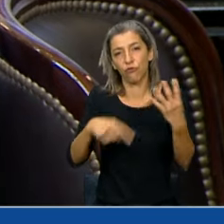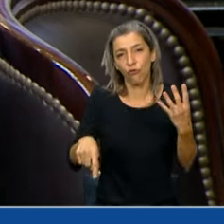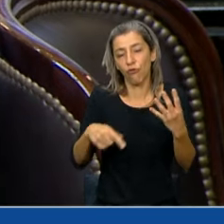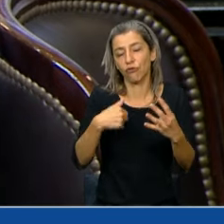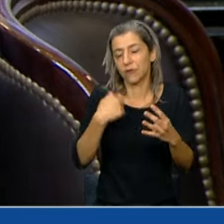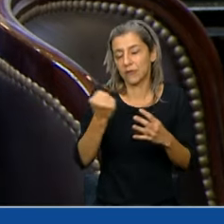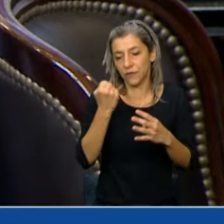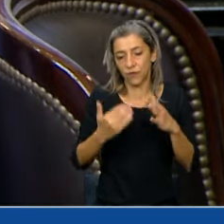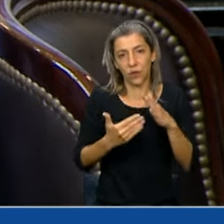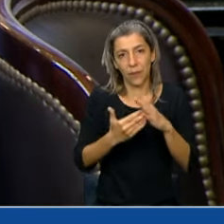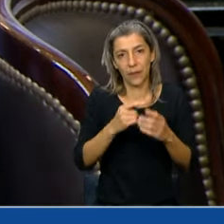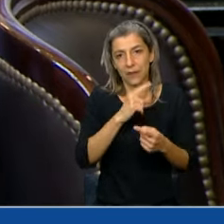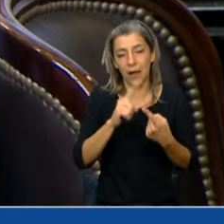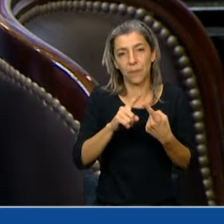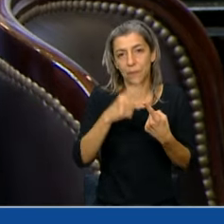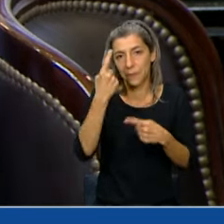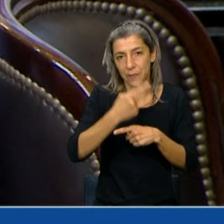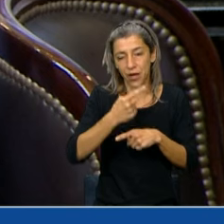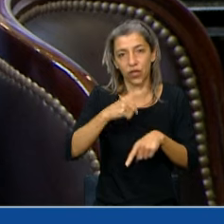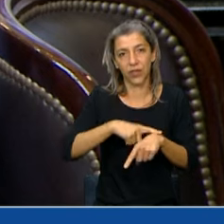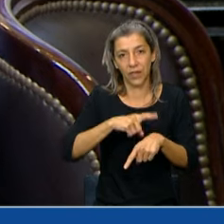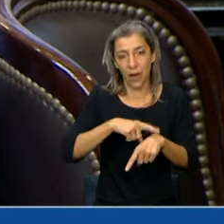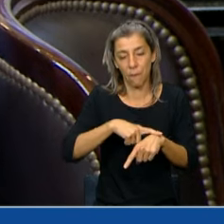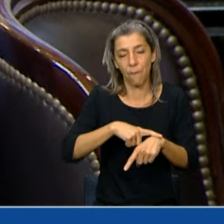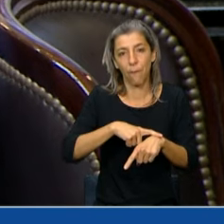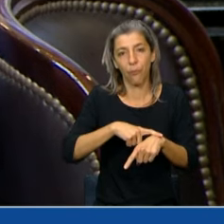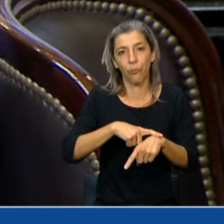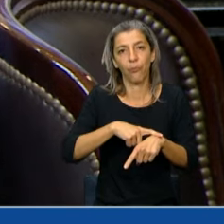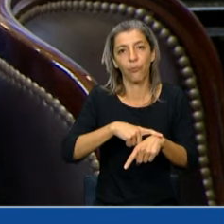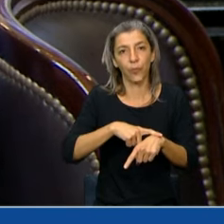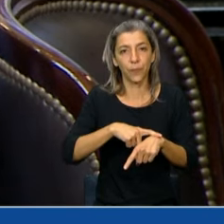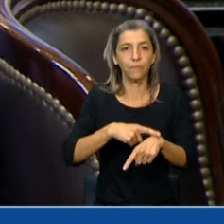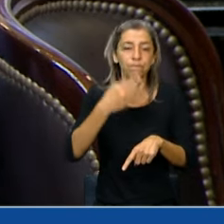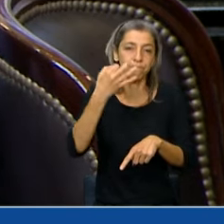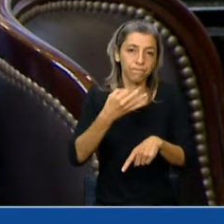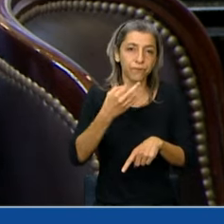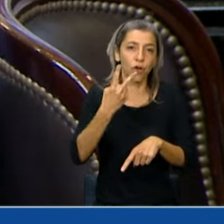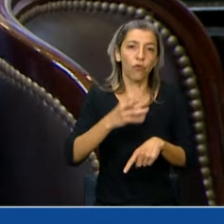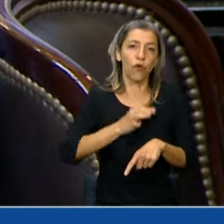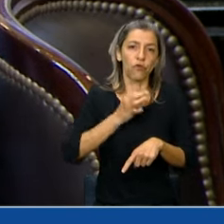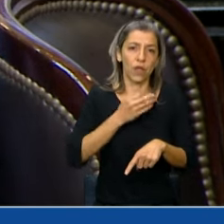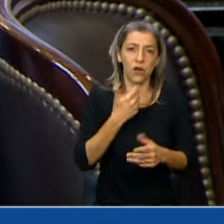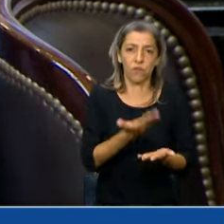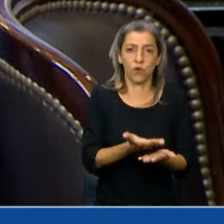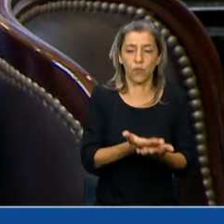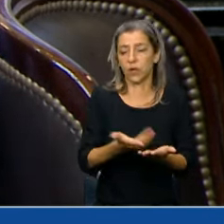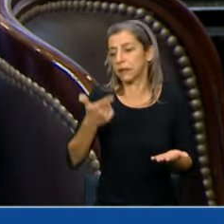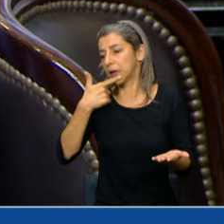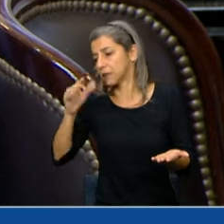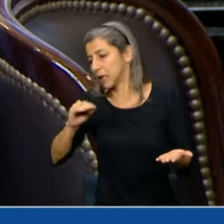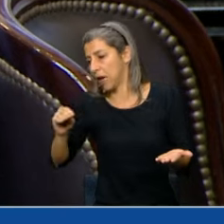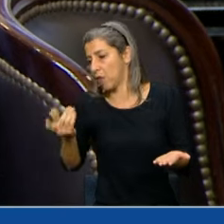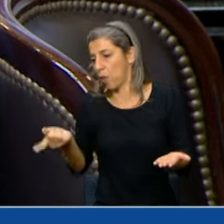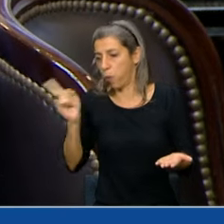todas primero el tiempo era en serio dos años salió de acá el senado puso